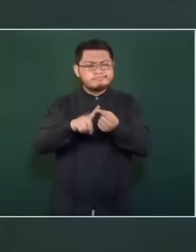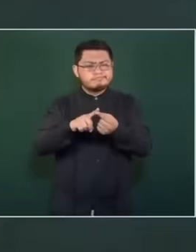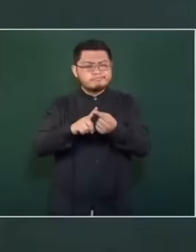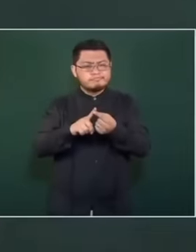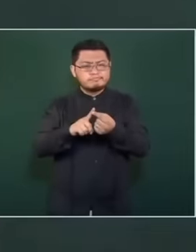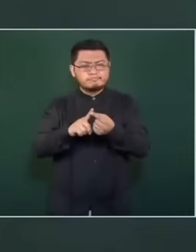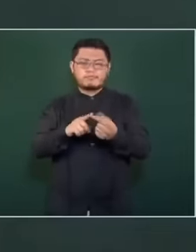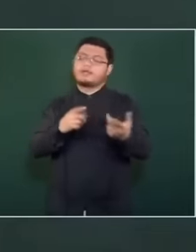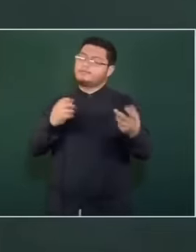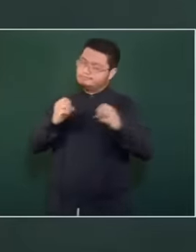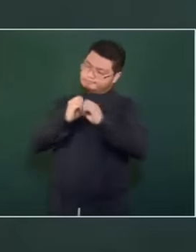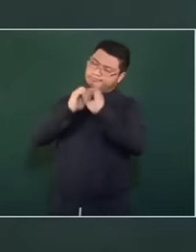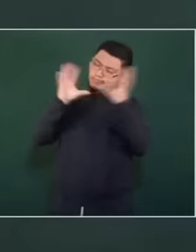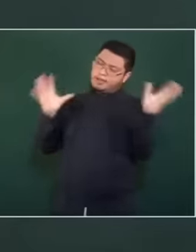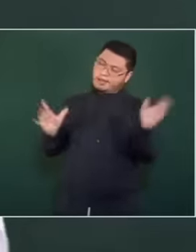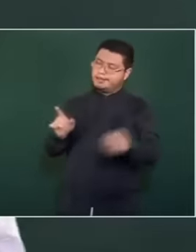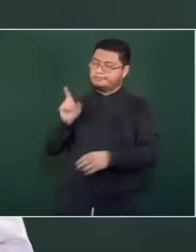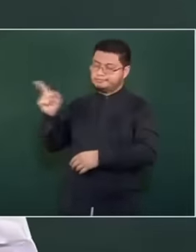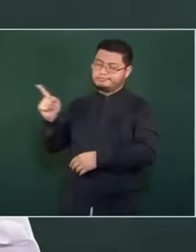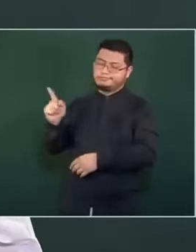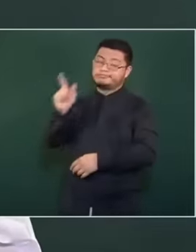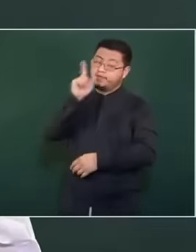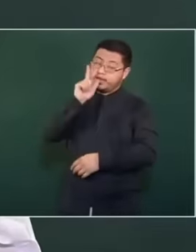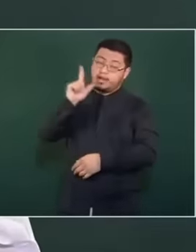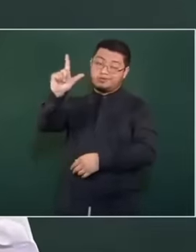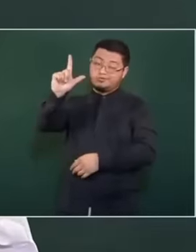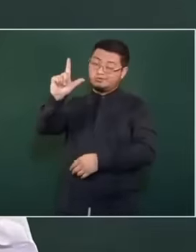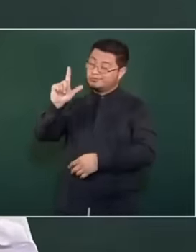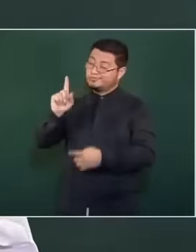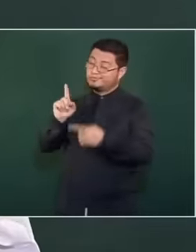Pues las plantas de la Comisión Federal de Electricidad,